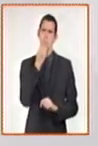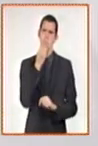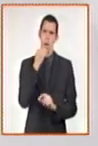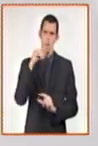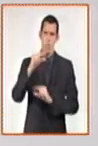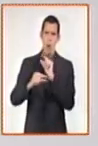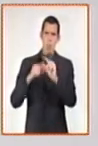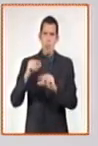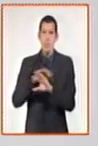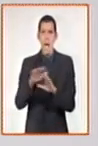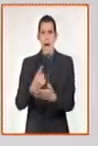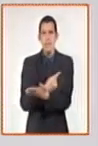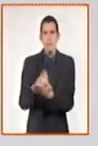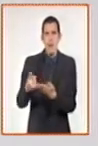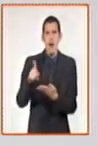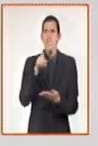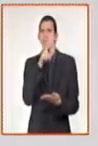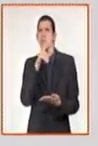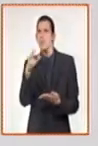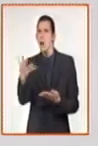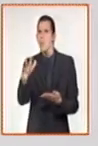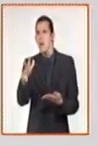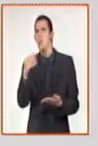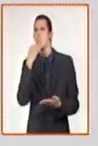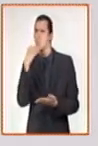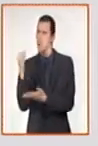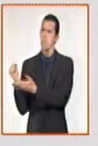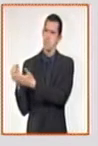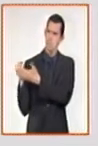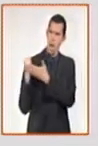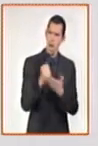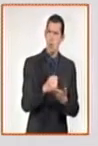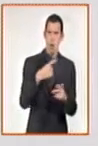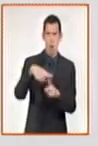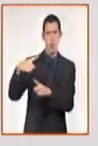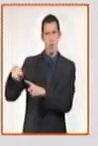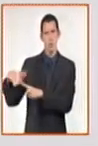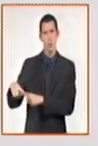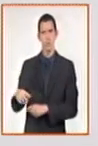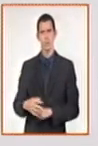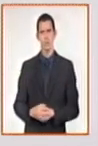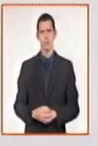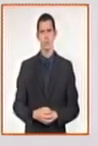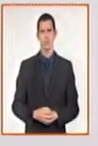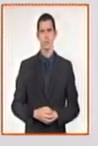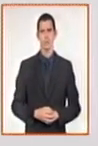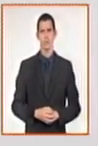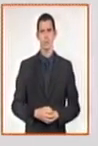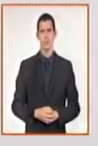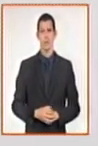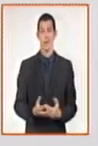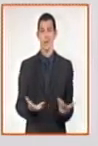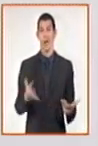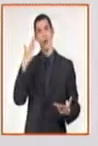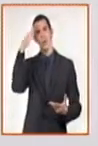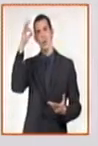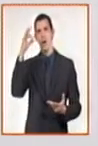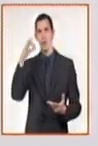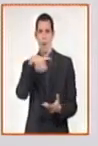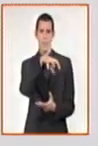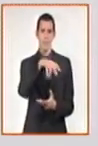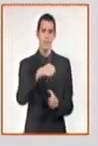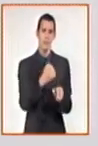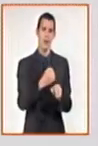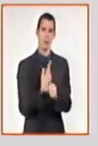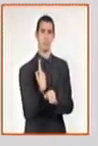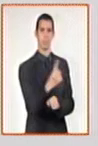que a finales de esta semana nosotros pudiéramos tener todas estas fuerzas trabajando en la provincia, que por supuesto aceleraría todo lo que tiene que ver con